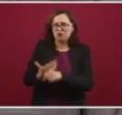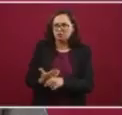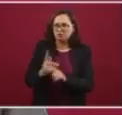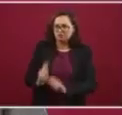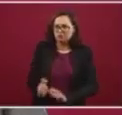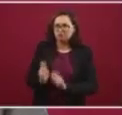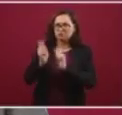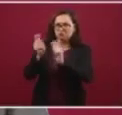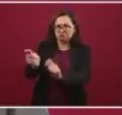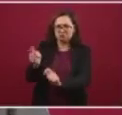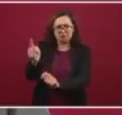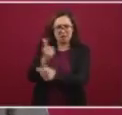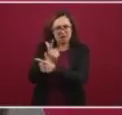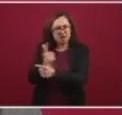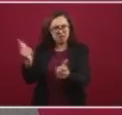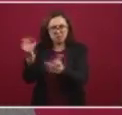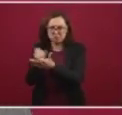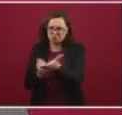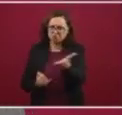con libertad.